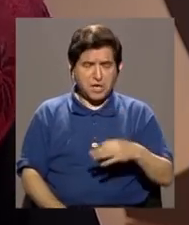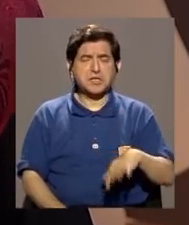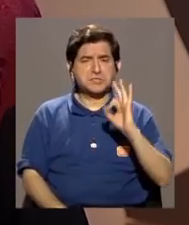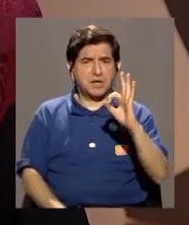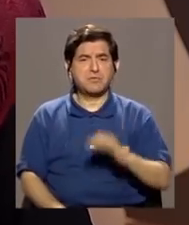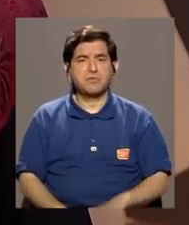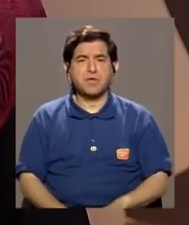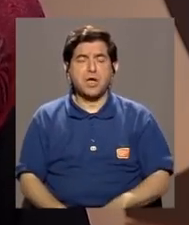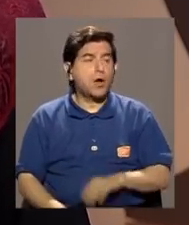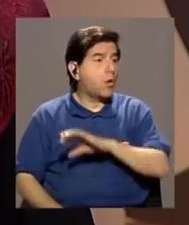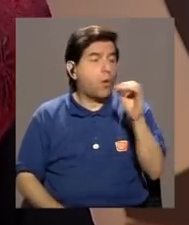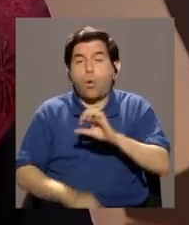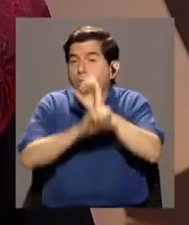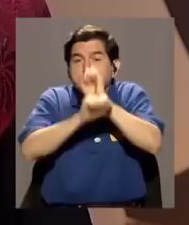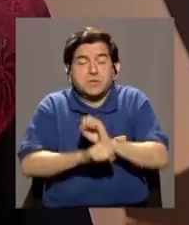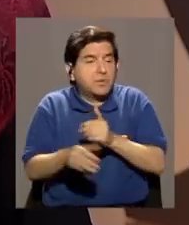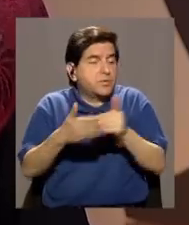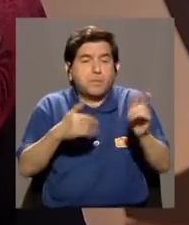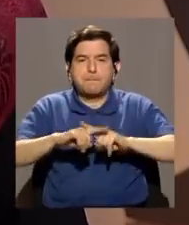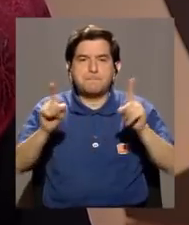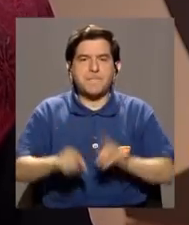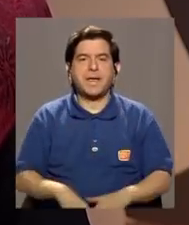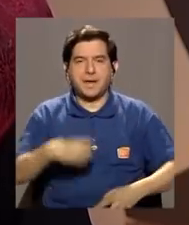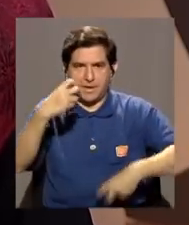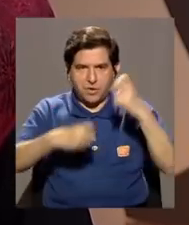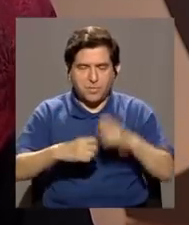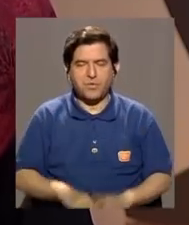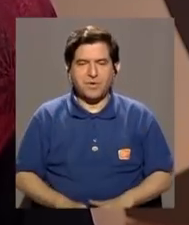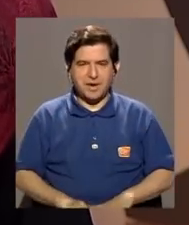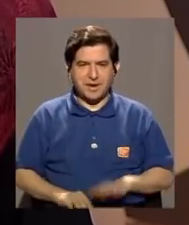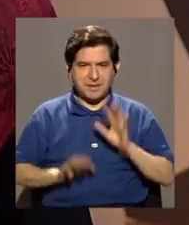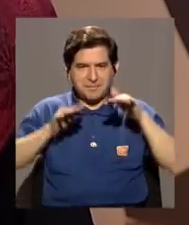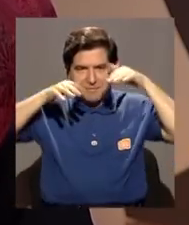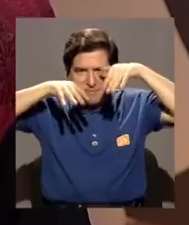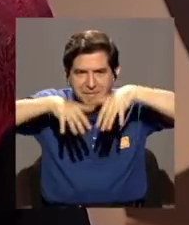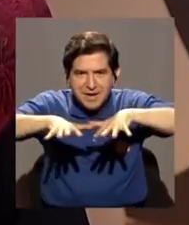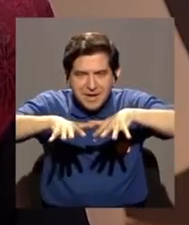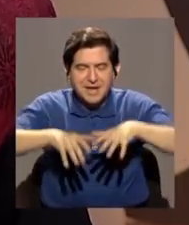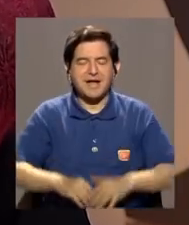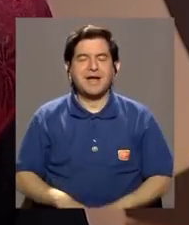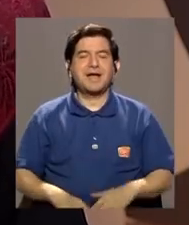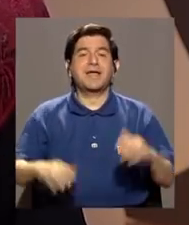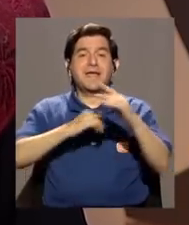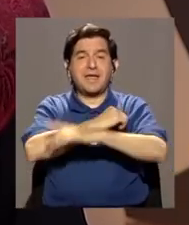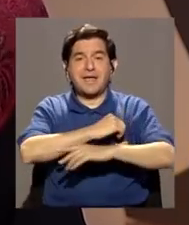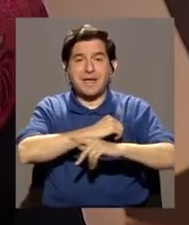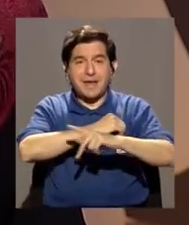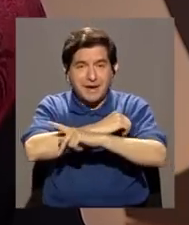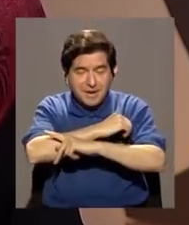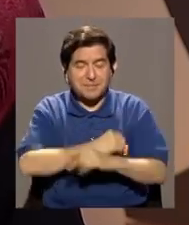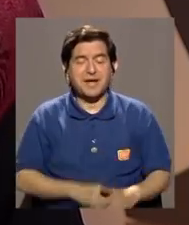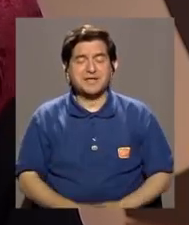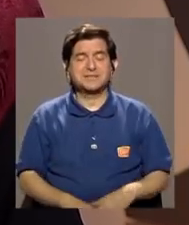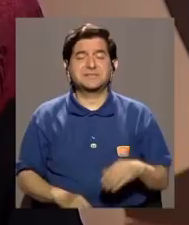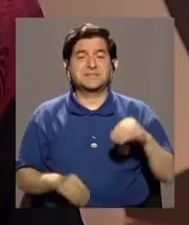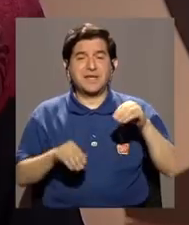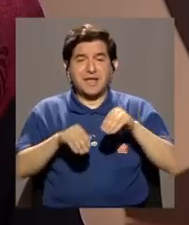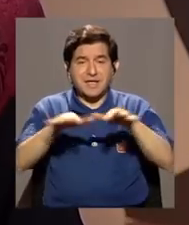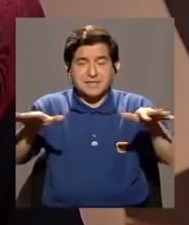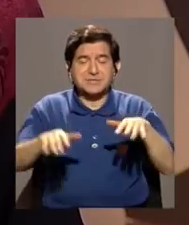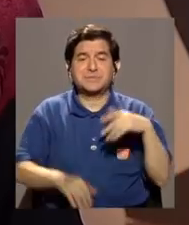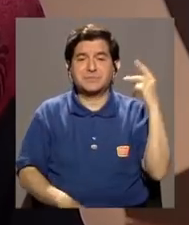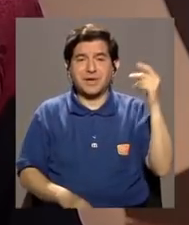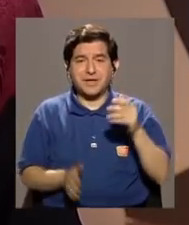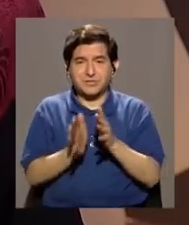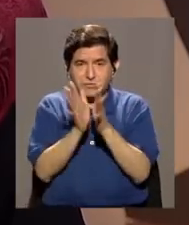persona sea conservadora es un problema que invada el ámbito público imponiendo creencias que no pueden ser